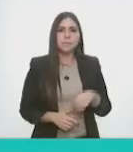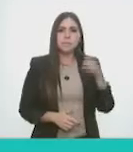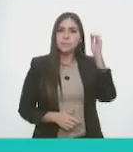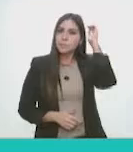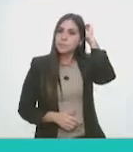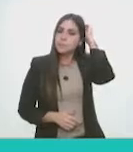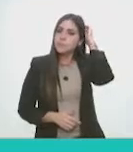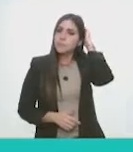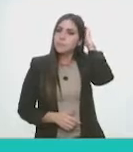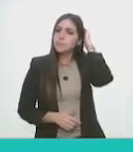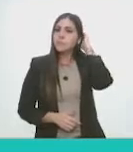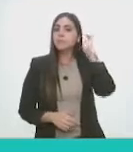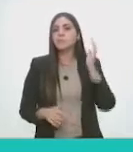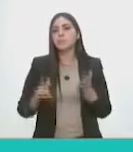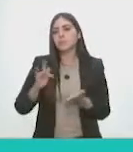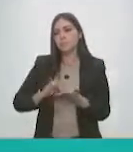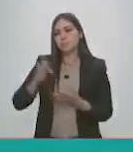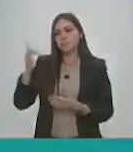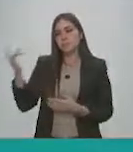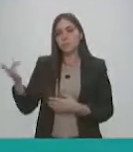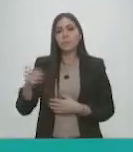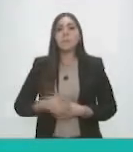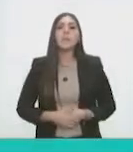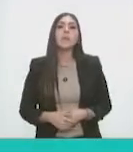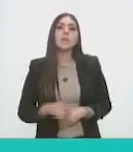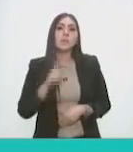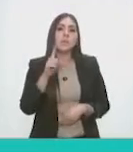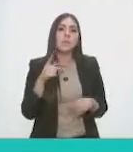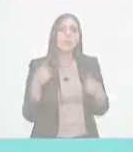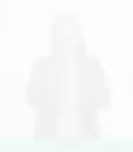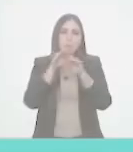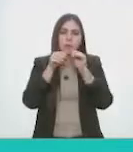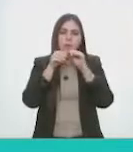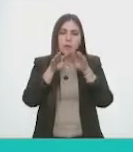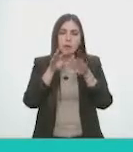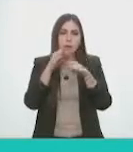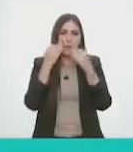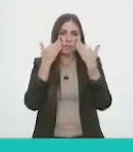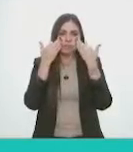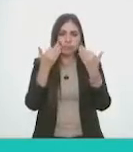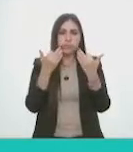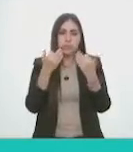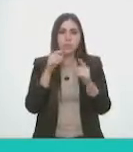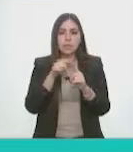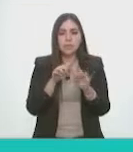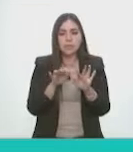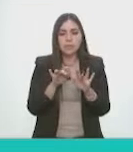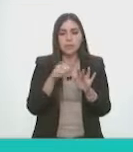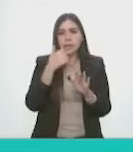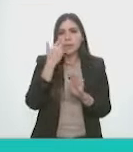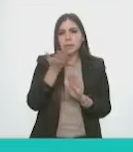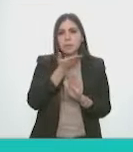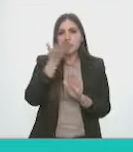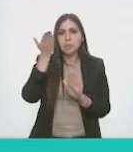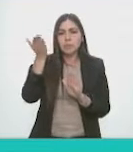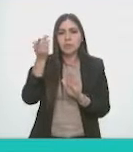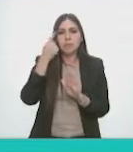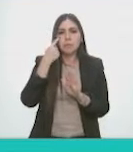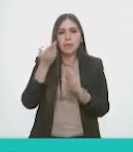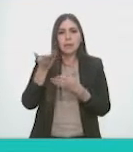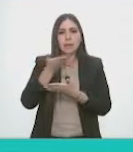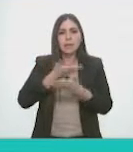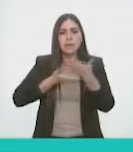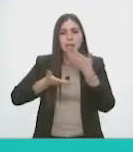un ciudadano solicitó a través de la plataforma Nacional de transparencia pidió a los servicios a la navegación en el espacio